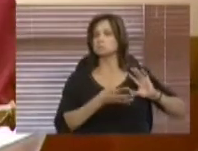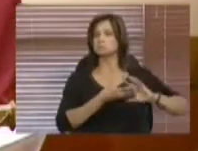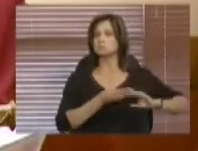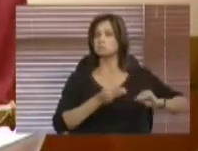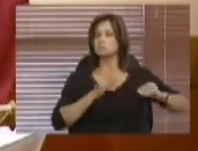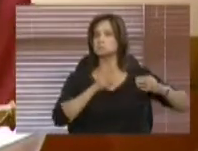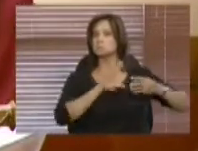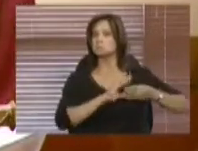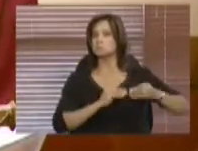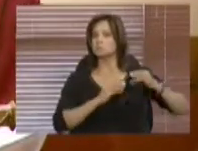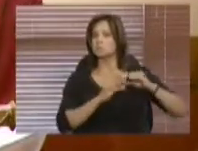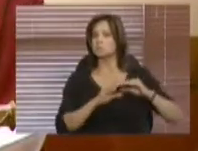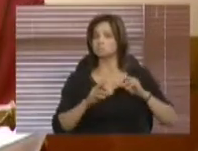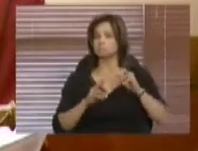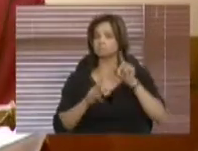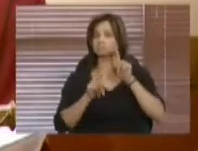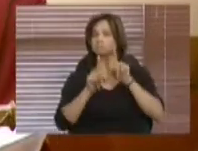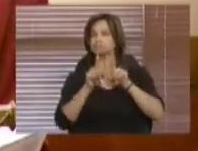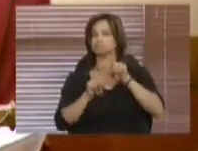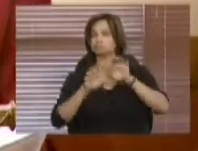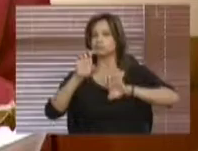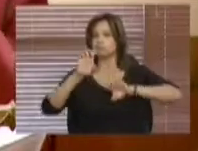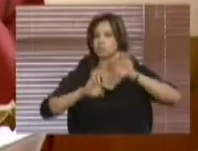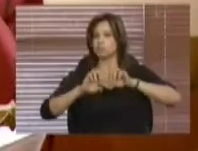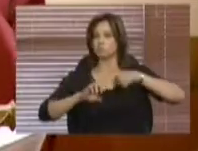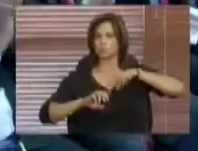juzgar nuestras actuaciones.